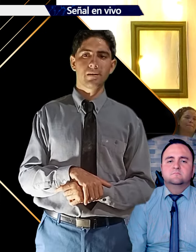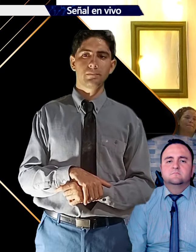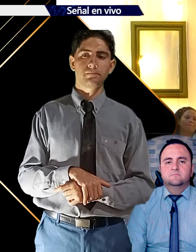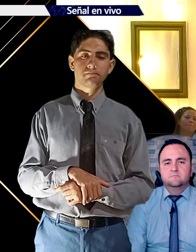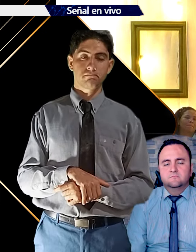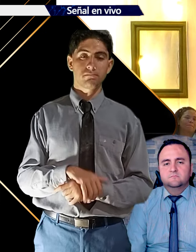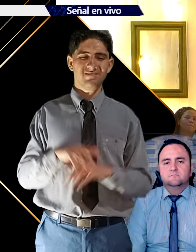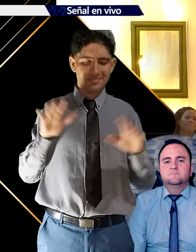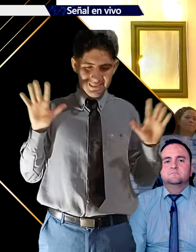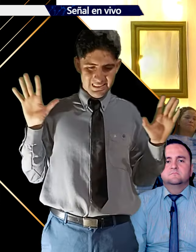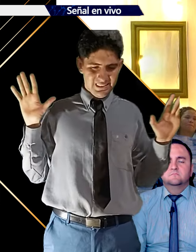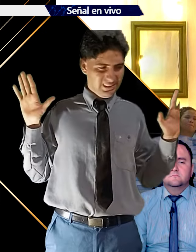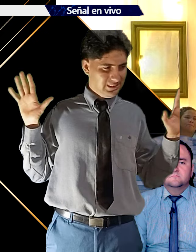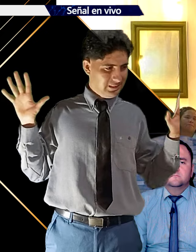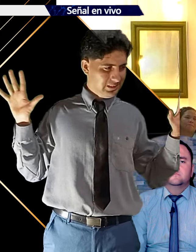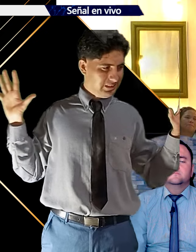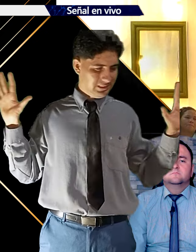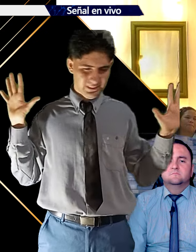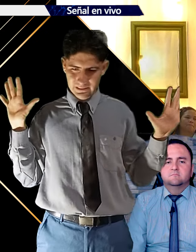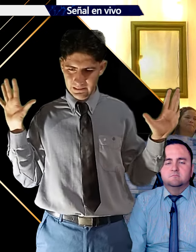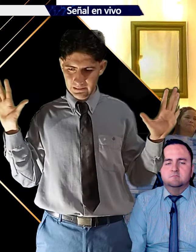al pueblo de Israel de los filisteos.